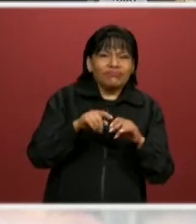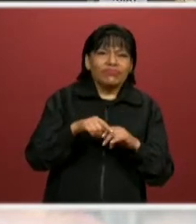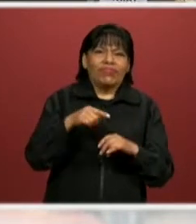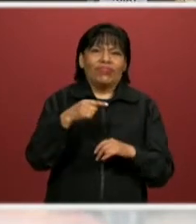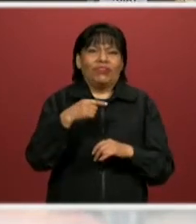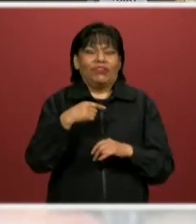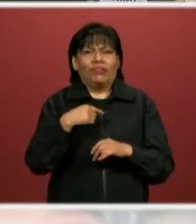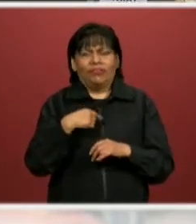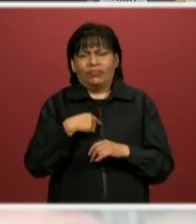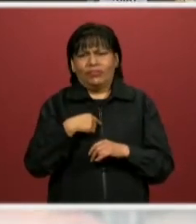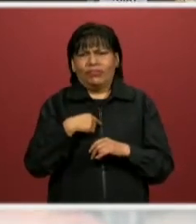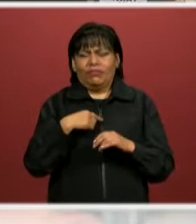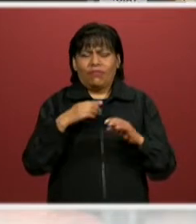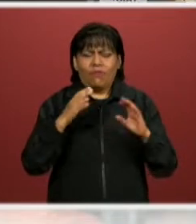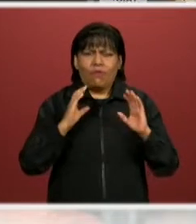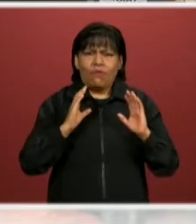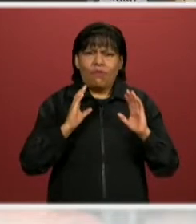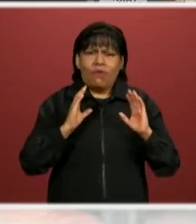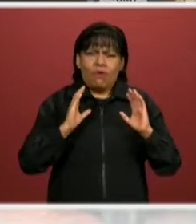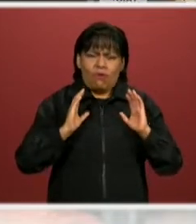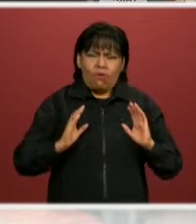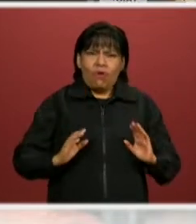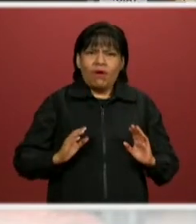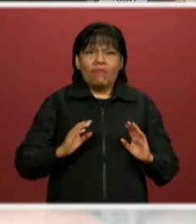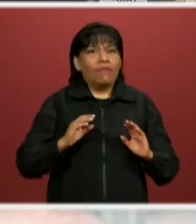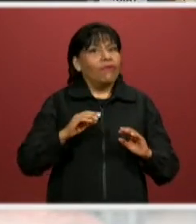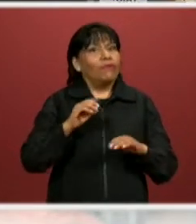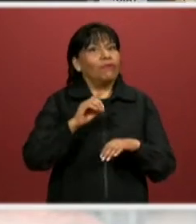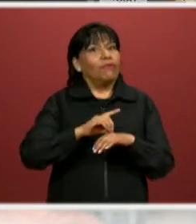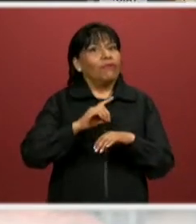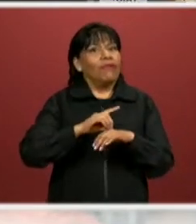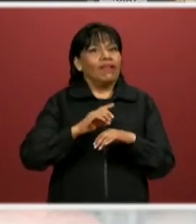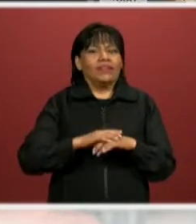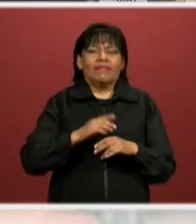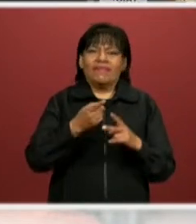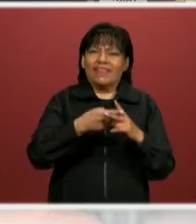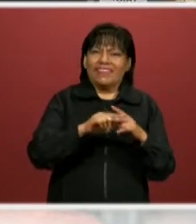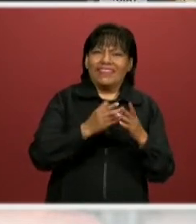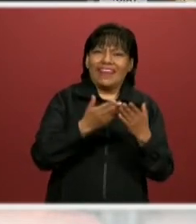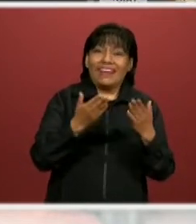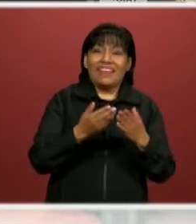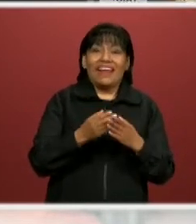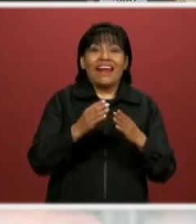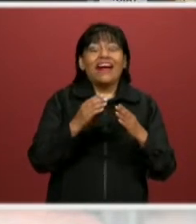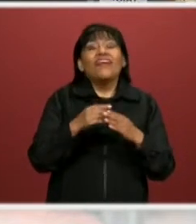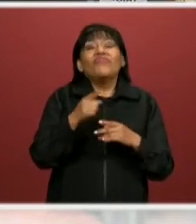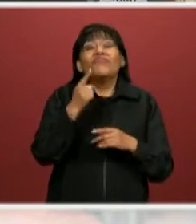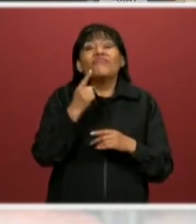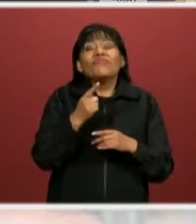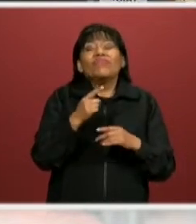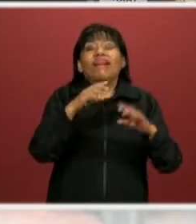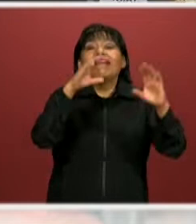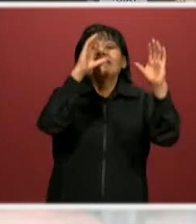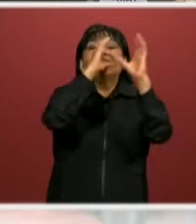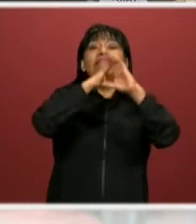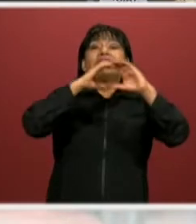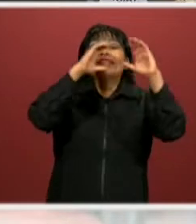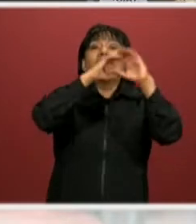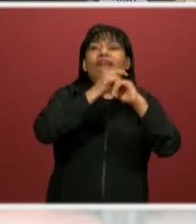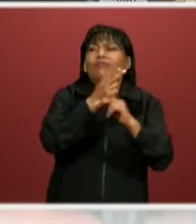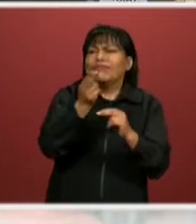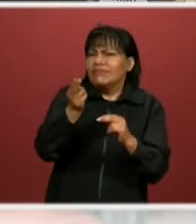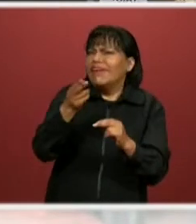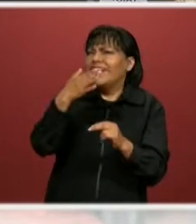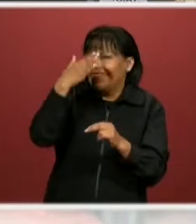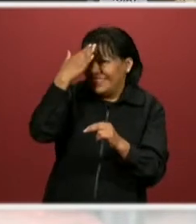el cuidado de mi cuerpo y mi vida diaria para iniciar esta sesión vamos a cantar una canción que todos ustedes ya han cantado